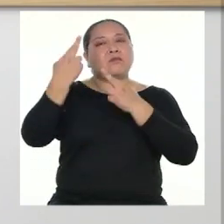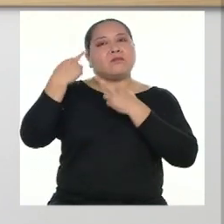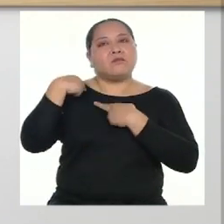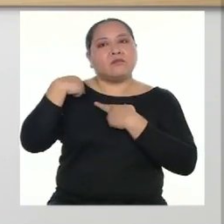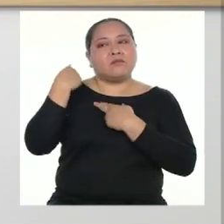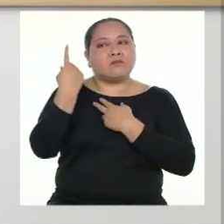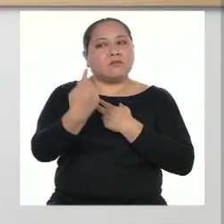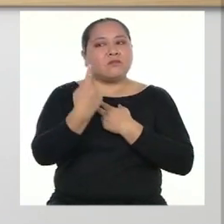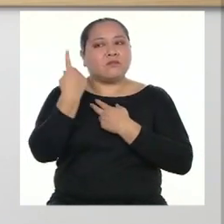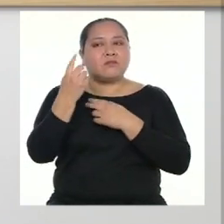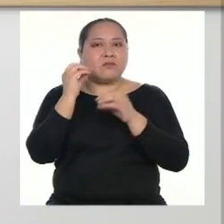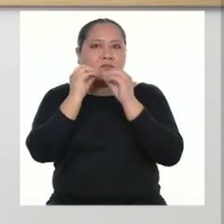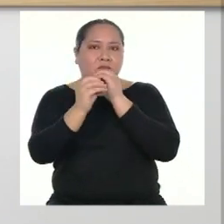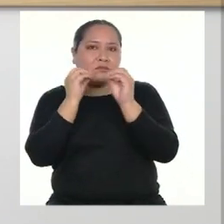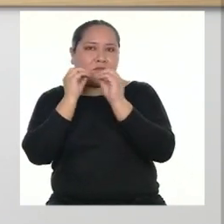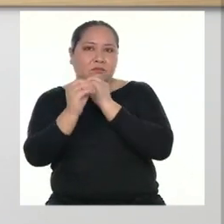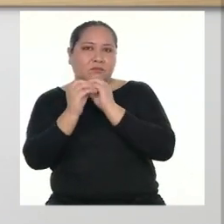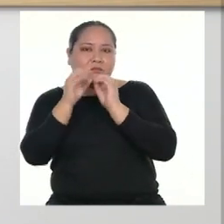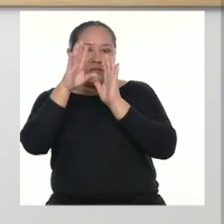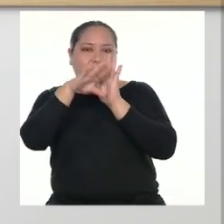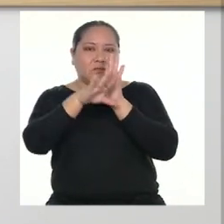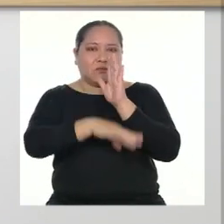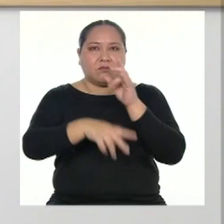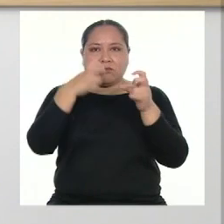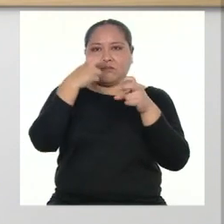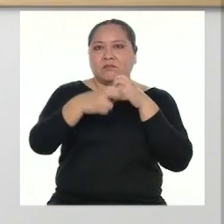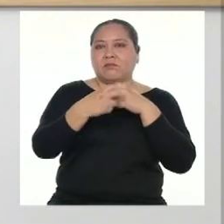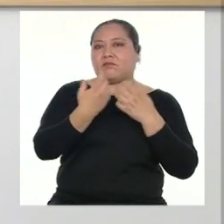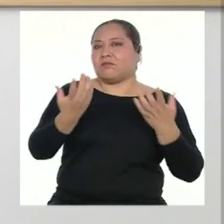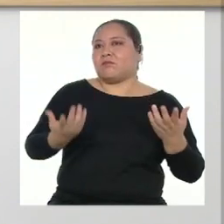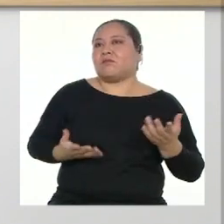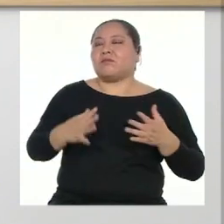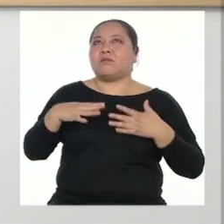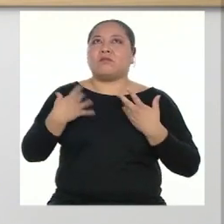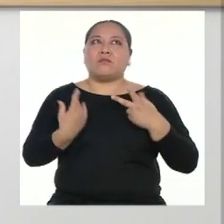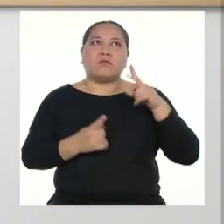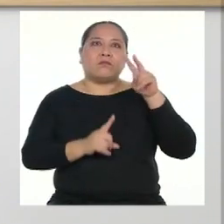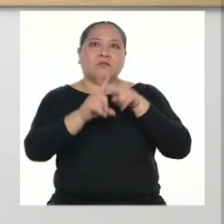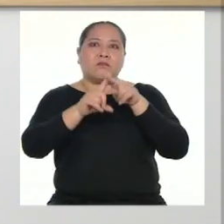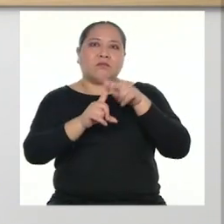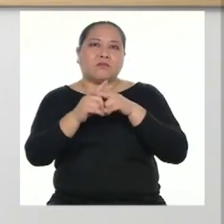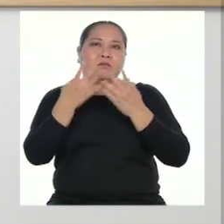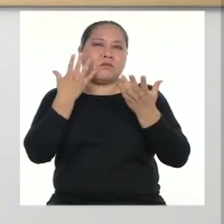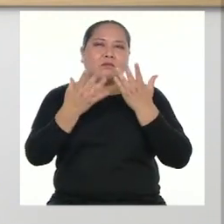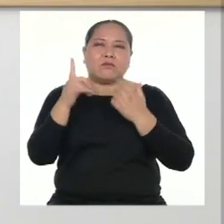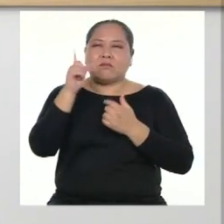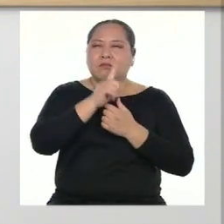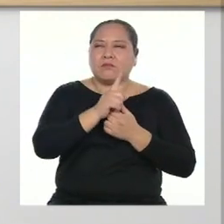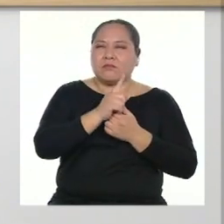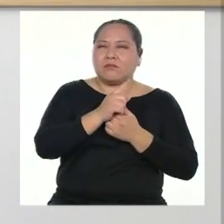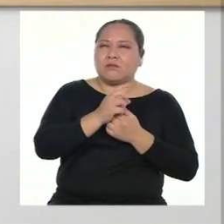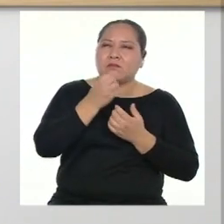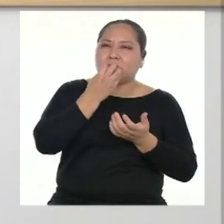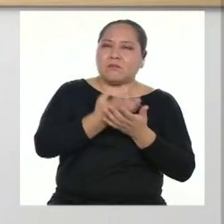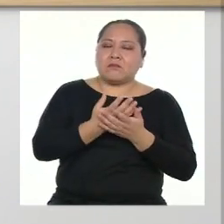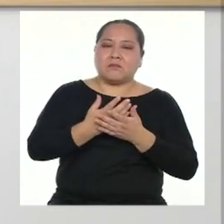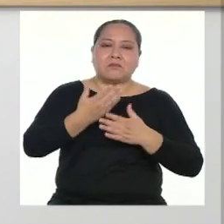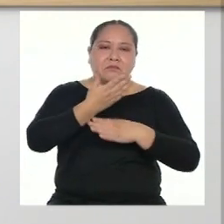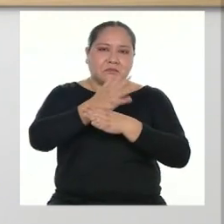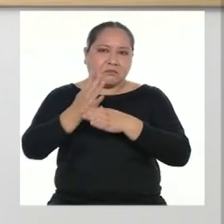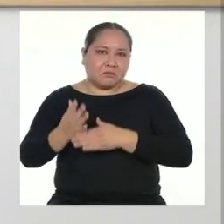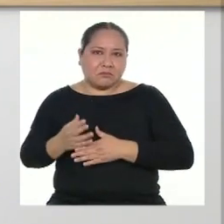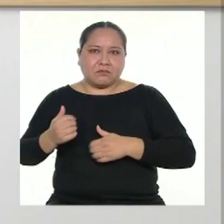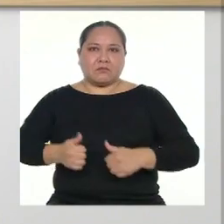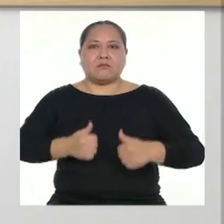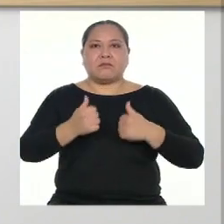de solucionar o disminuir problemas que podrían parecer irrelevantes para la convivencia en el hogar, como